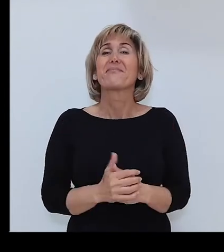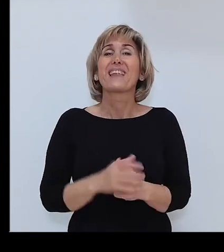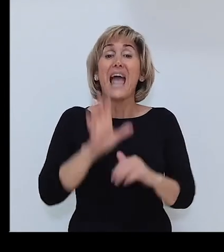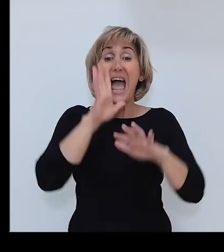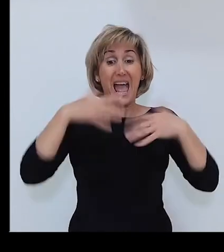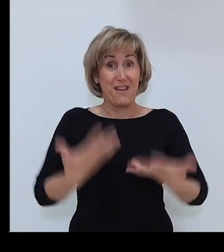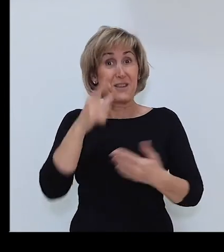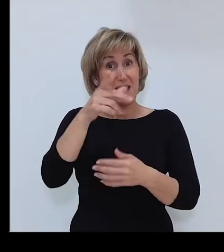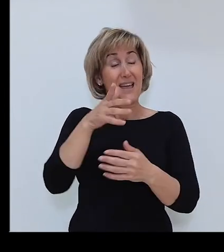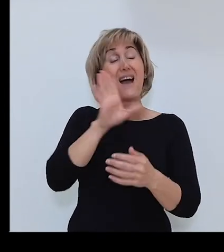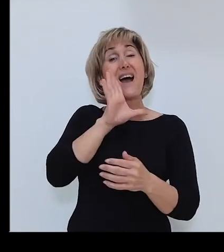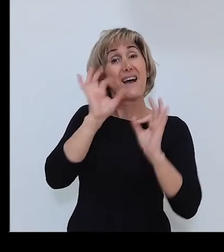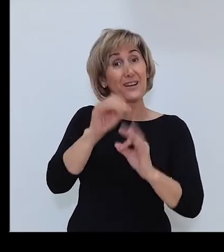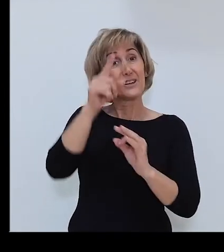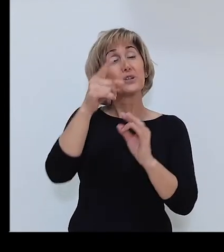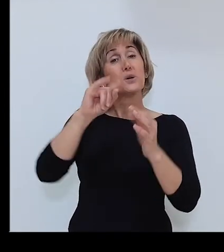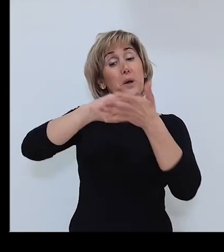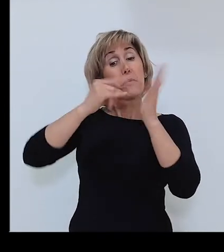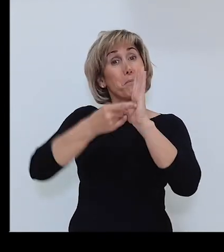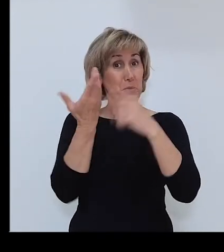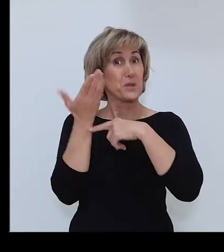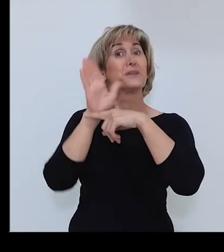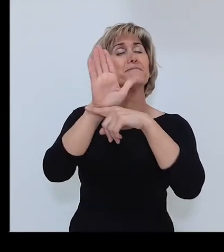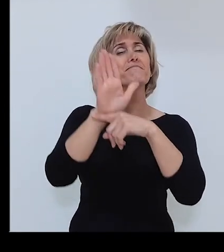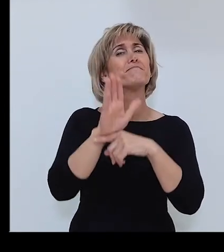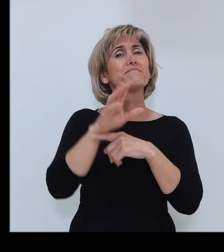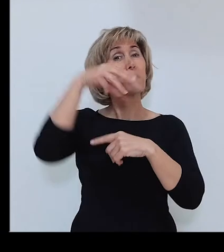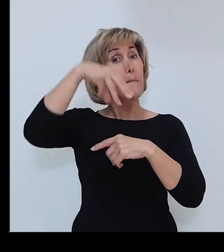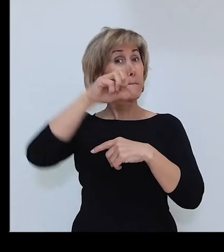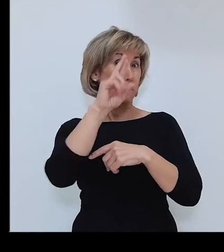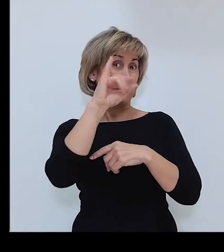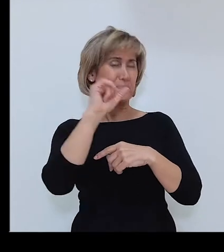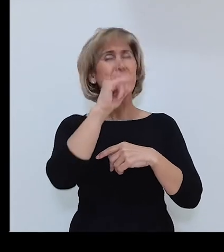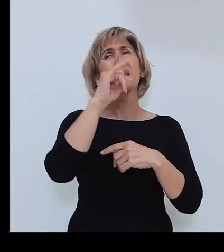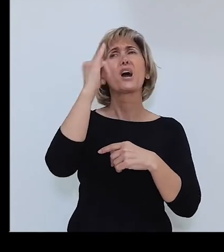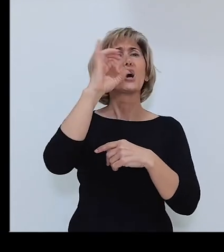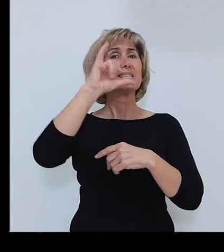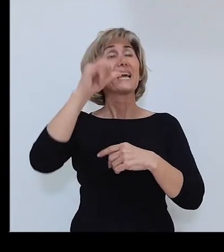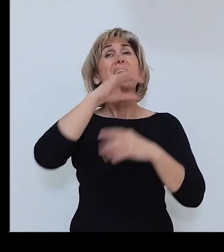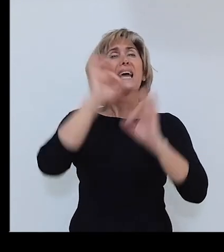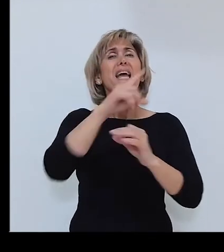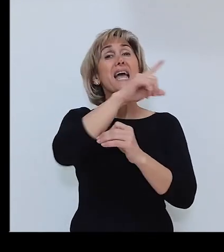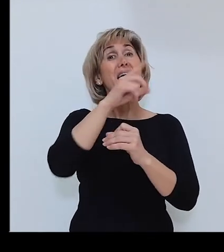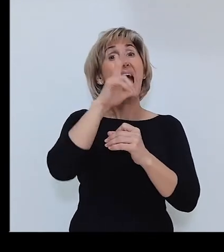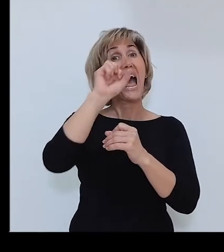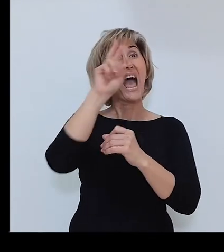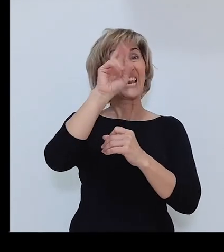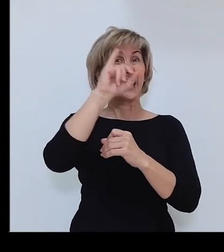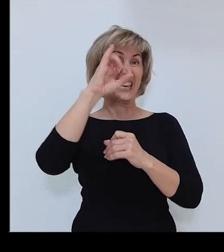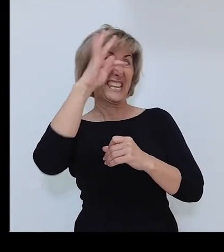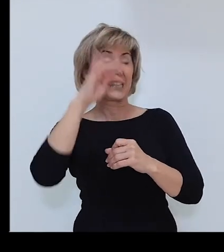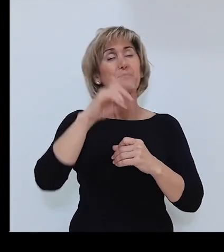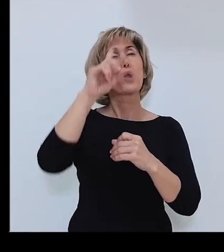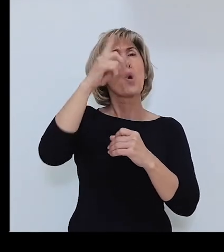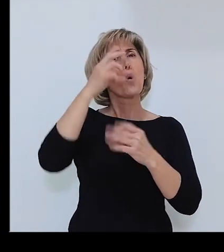tal y como habías planteado el proyecto, María José, era un poco comparar a Harriet Martineau con un